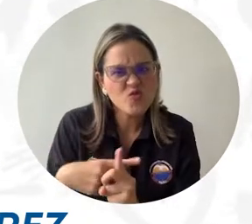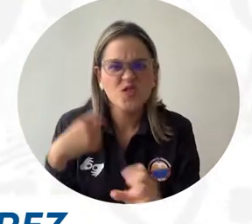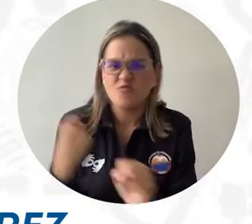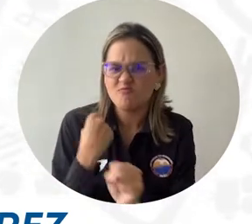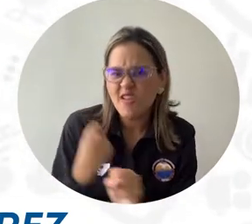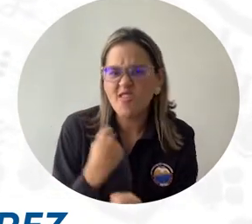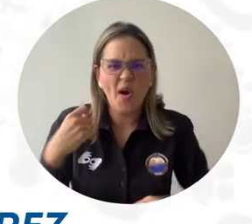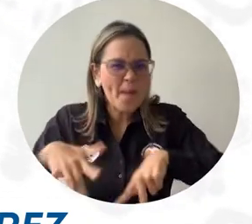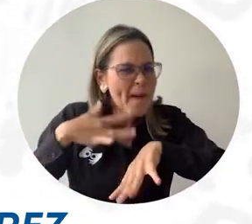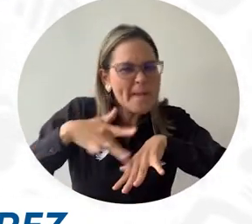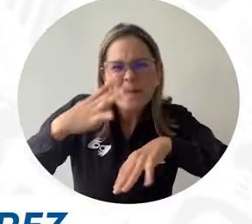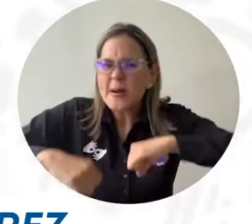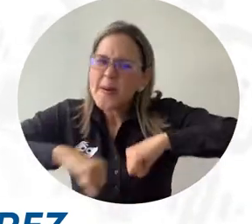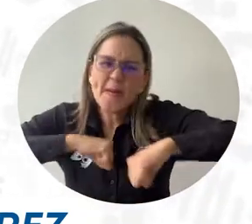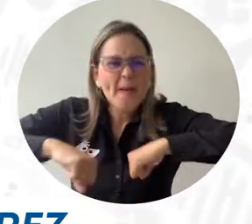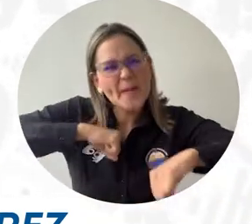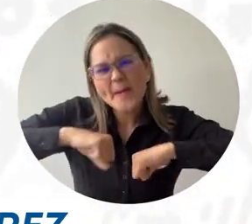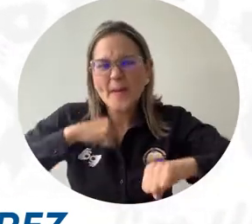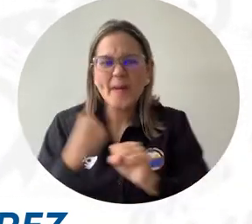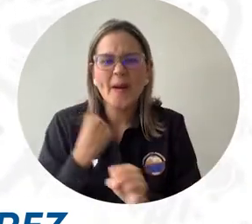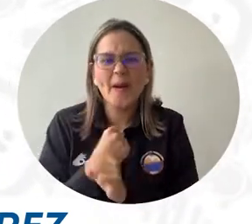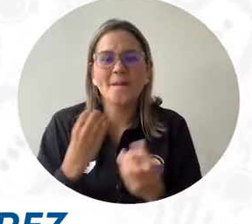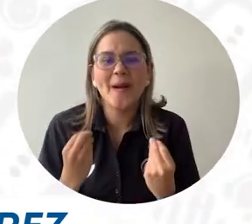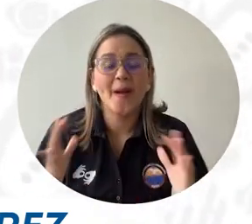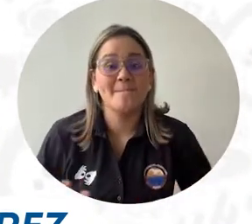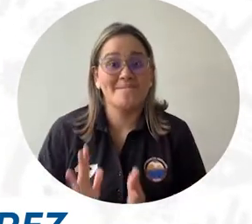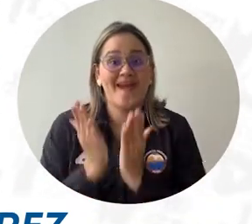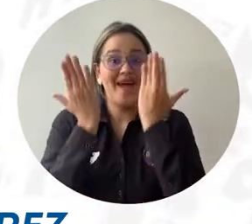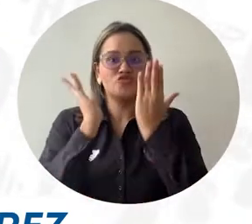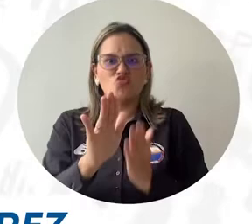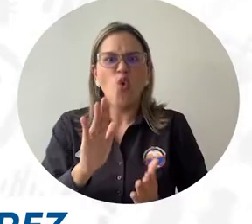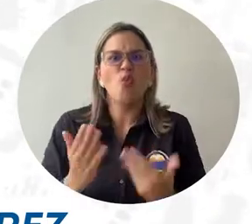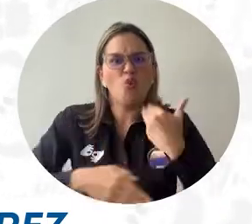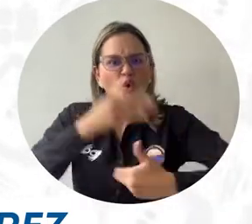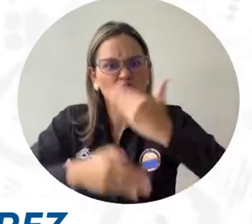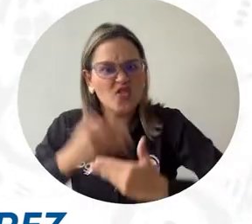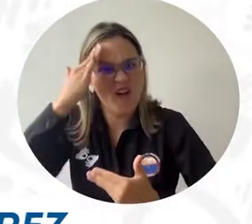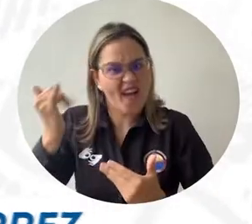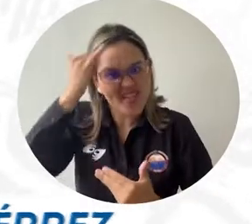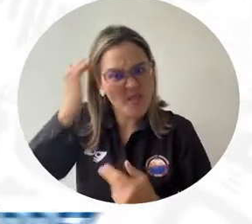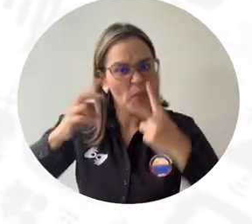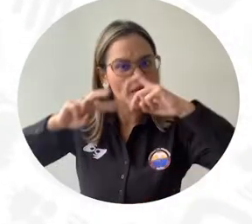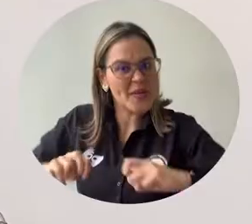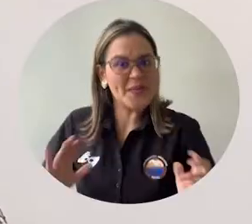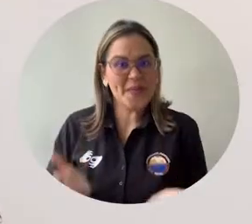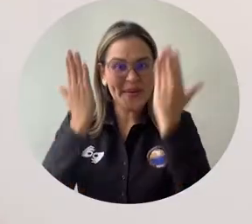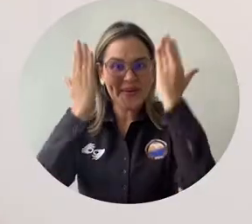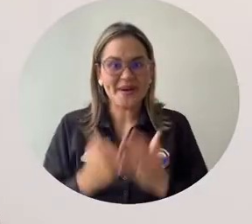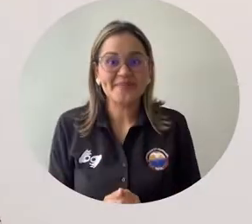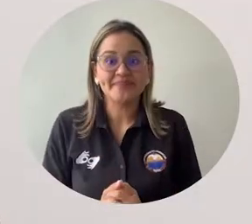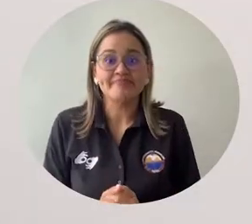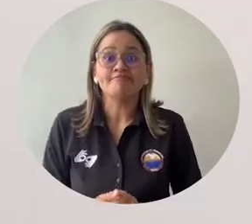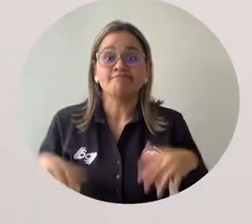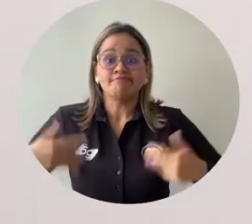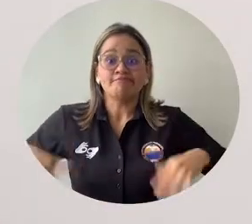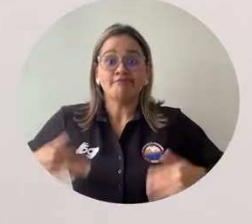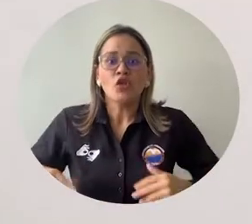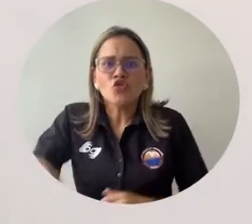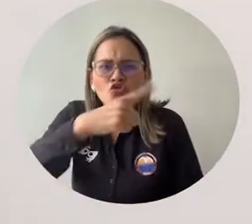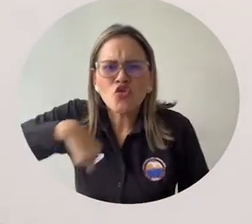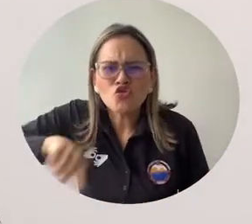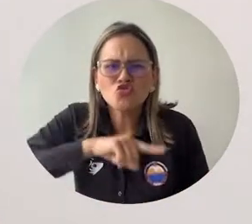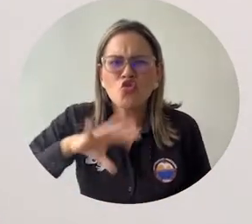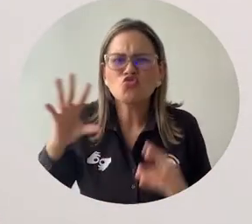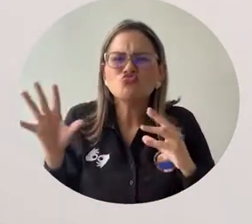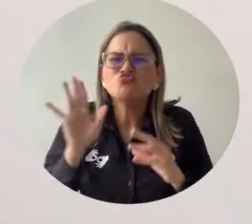construir una universidad que se vaya fortaleciendo día a día en todos sus procesos académicos e investigativos. Saber que hacemos parte del